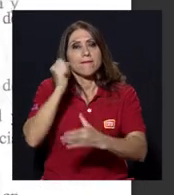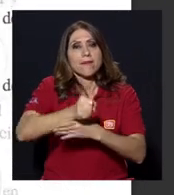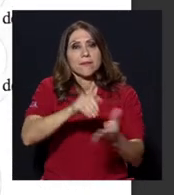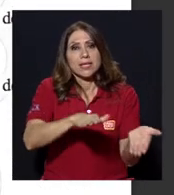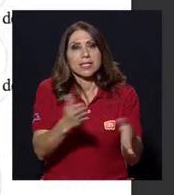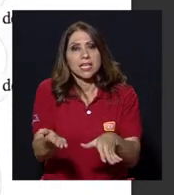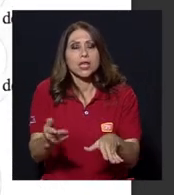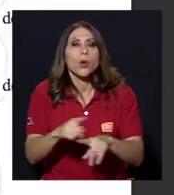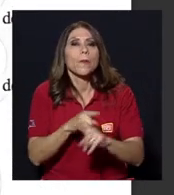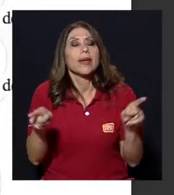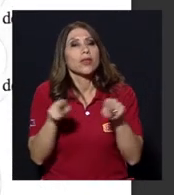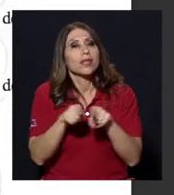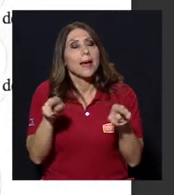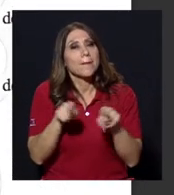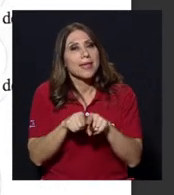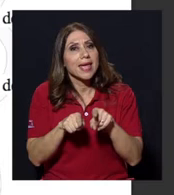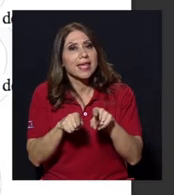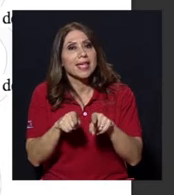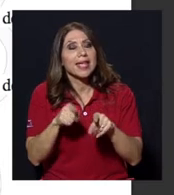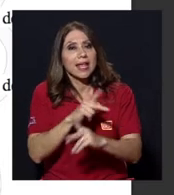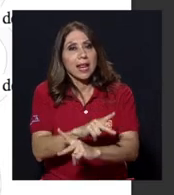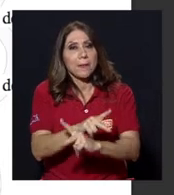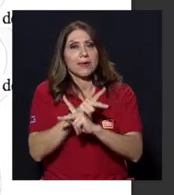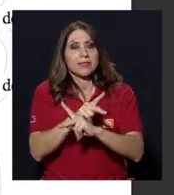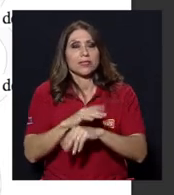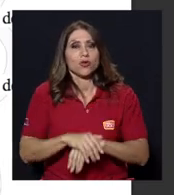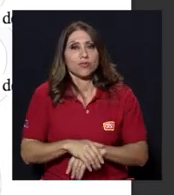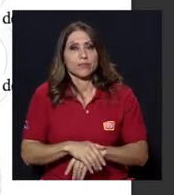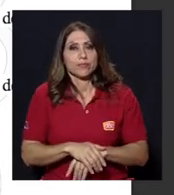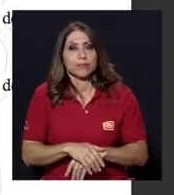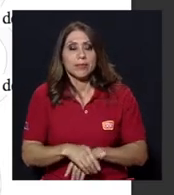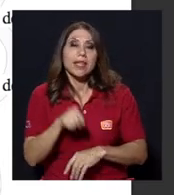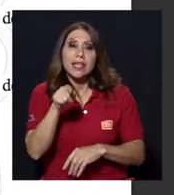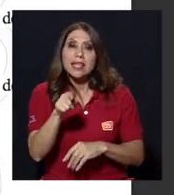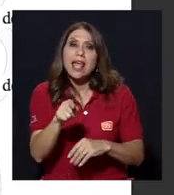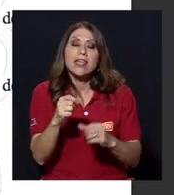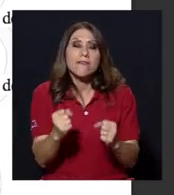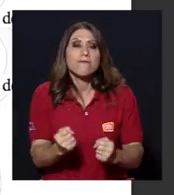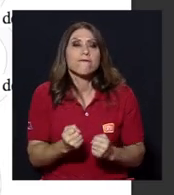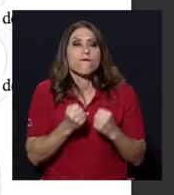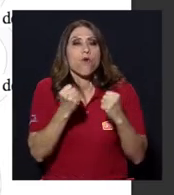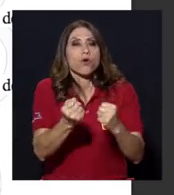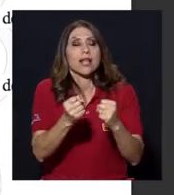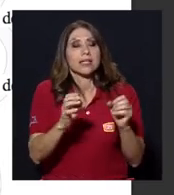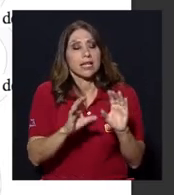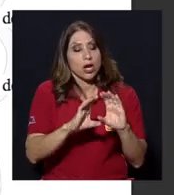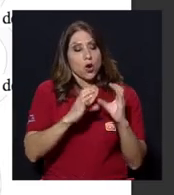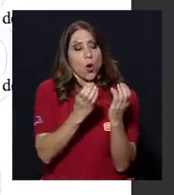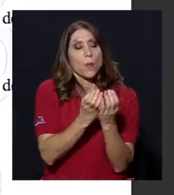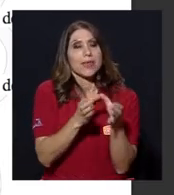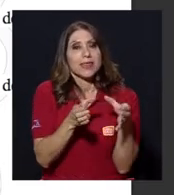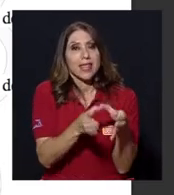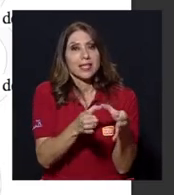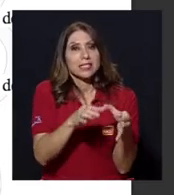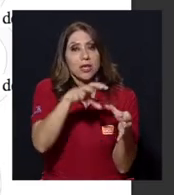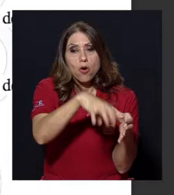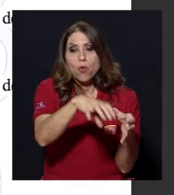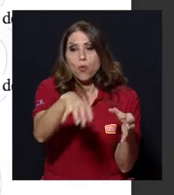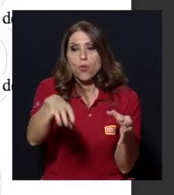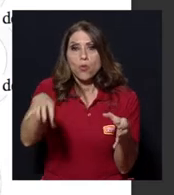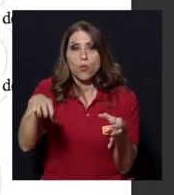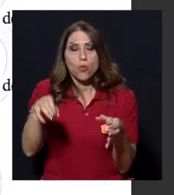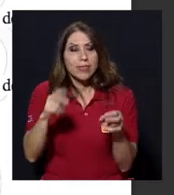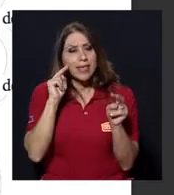el feminicidio, pero también, sobre todo, en la parte de prevención. Y de ahí fortalecer los comités locales de